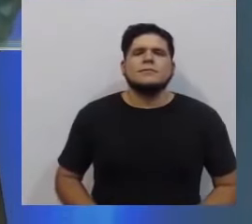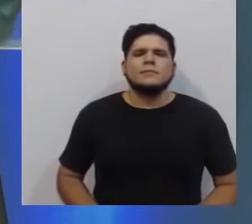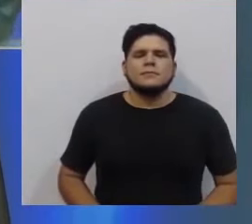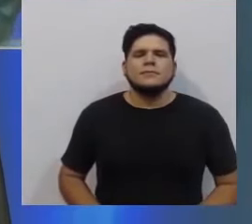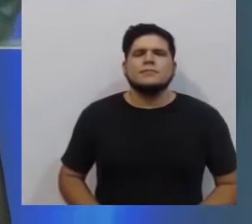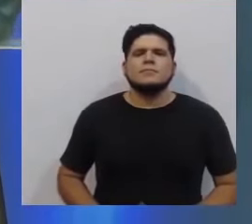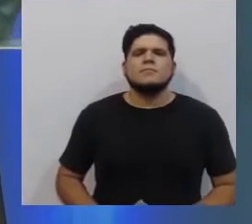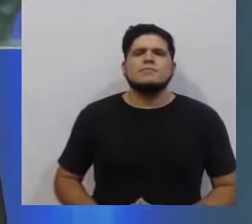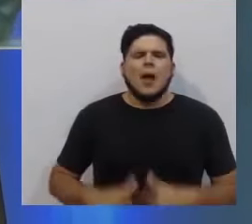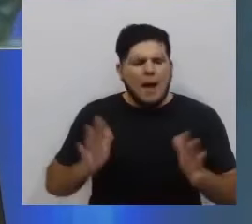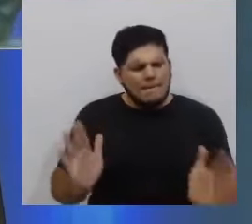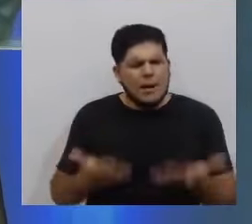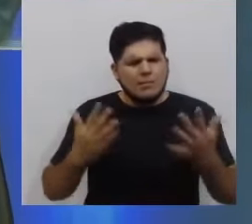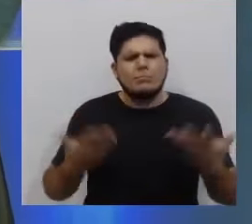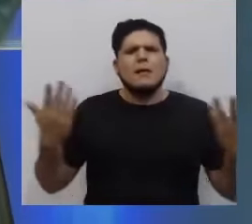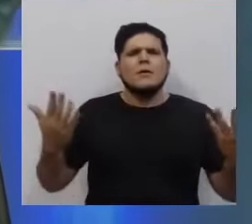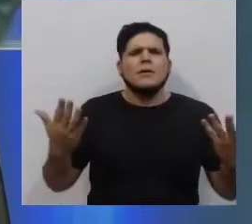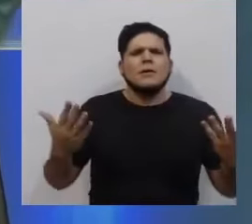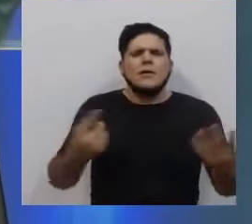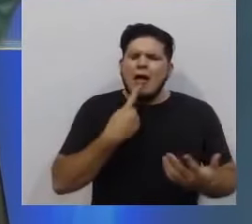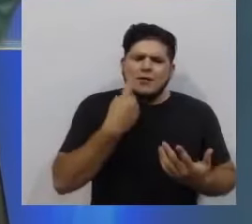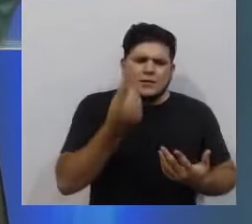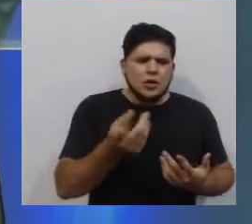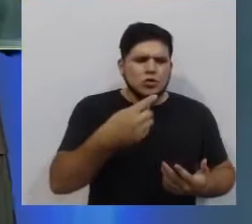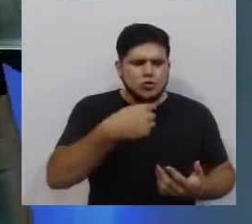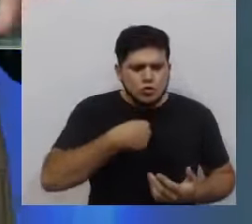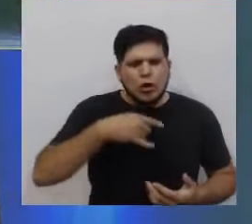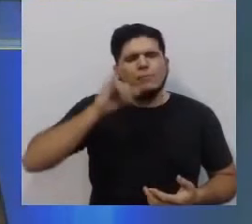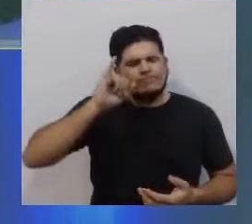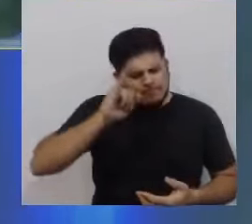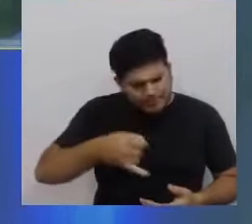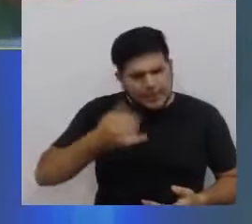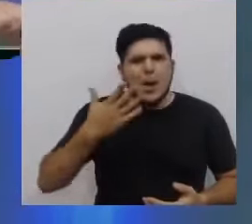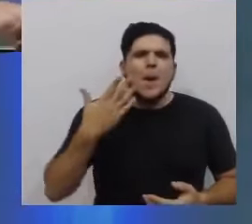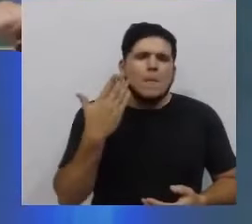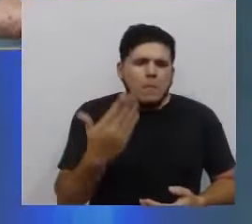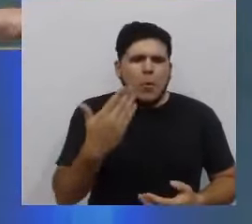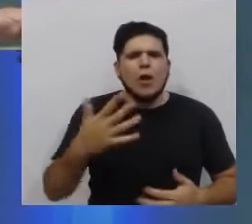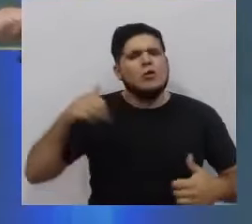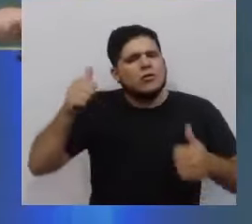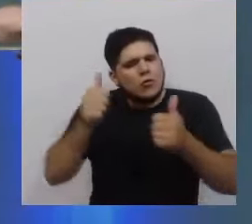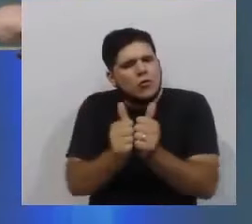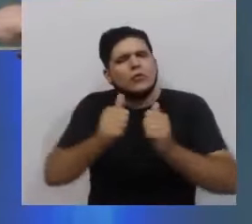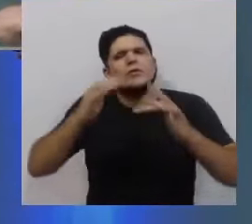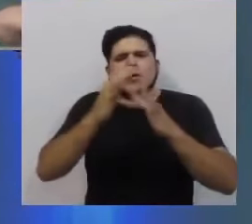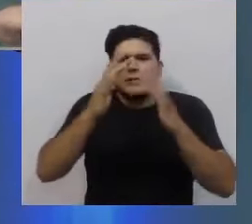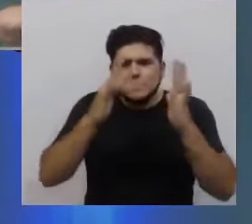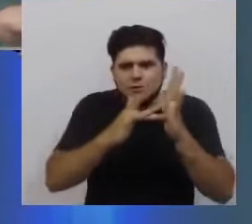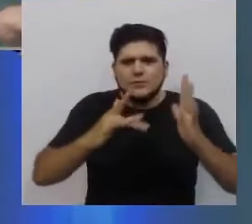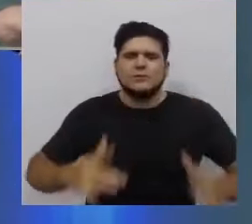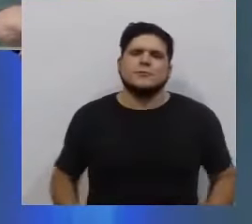a lograr en el nombre del señor dígalo lo voy a lograr en el nombre de algunos de ustedes están frente a desafíos muy interesantes